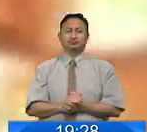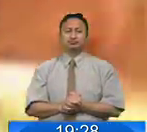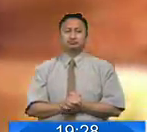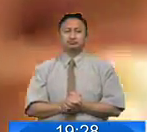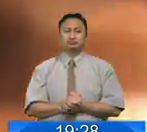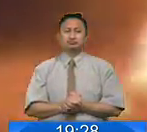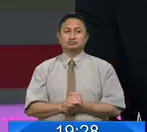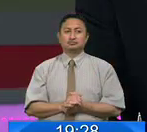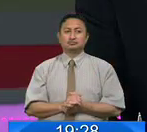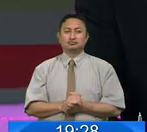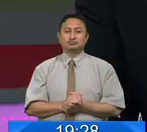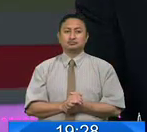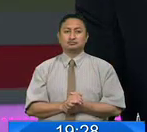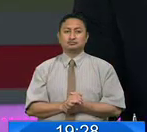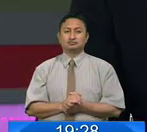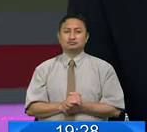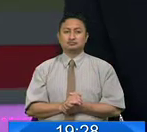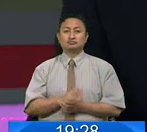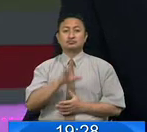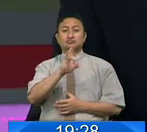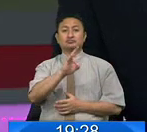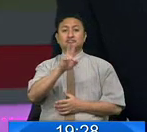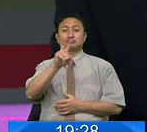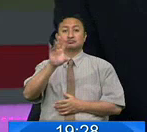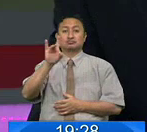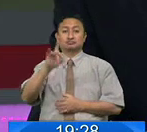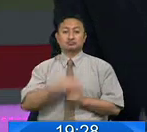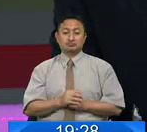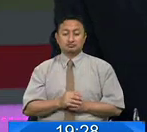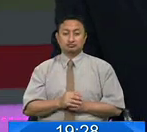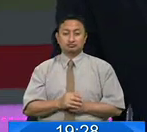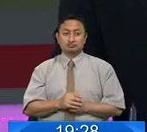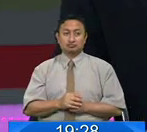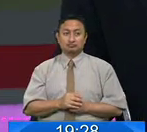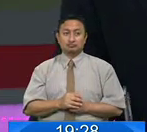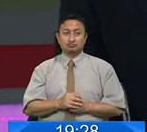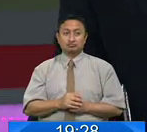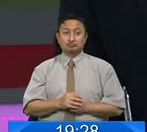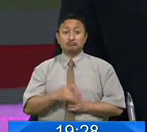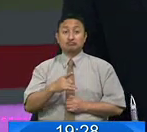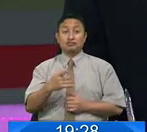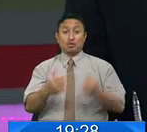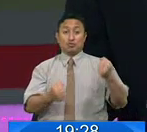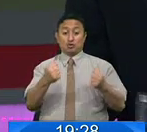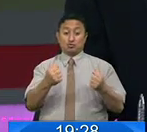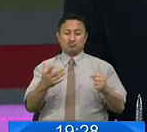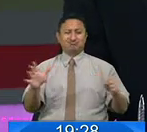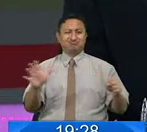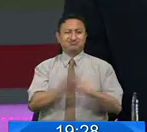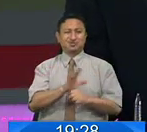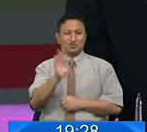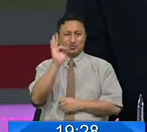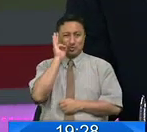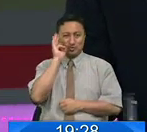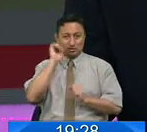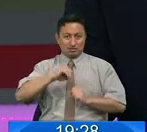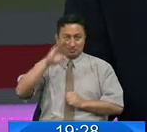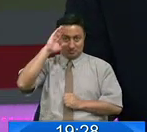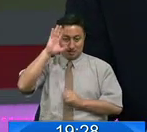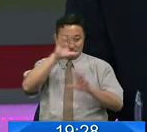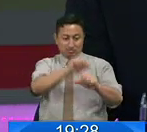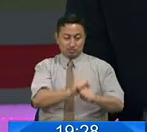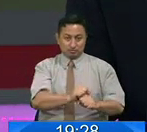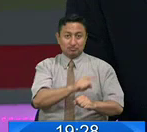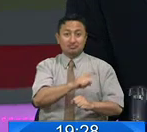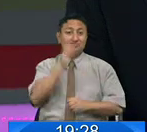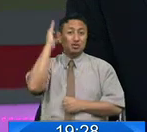altamirano 728 en la noche un nuevo vehículo totalmente cargado en marihuana fue detenido por agentes antinarcóticos esta